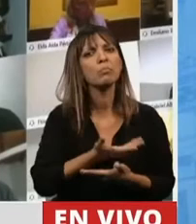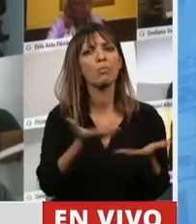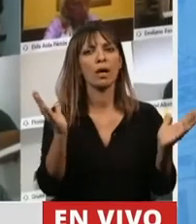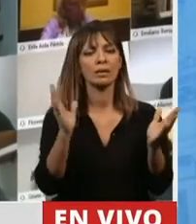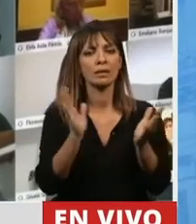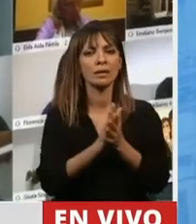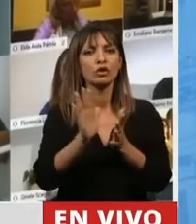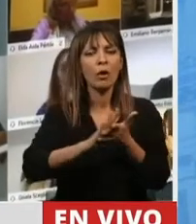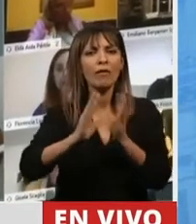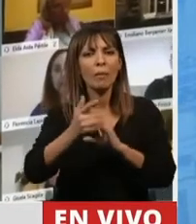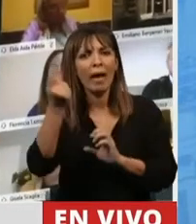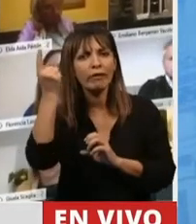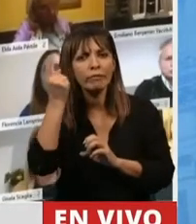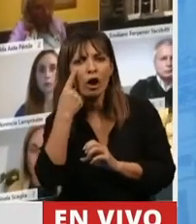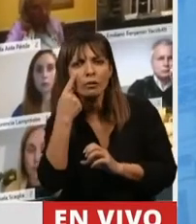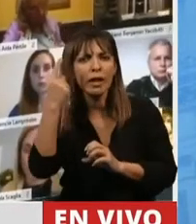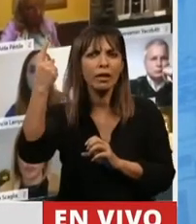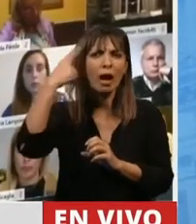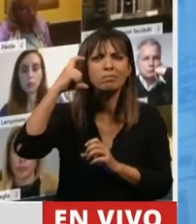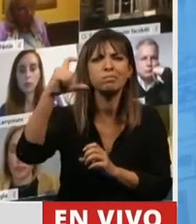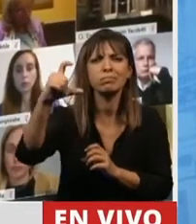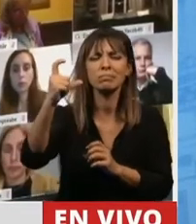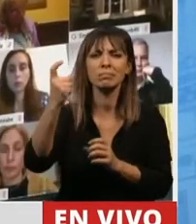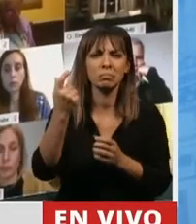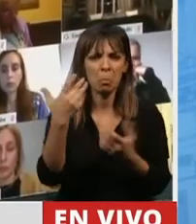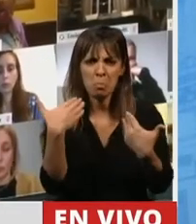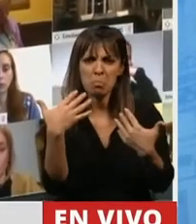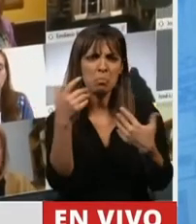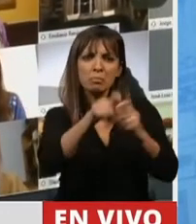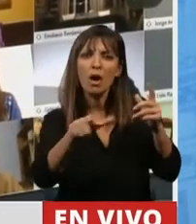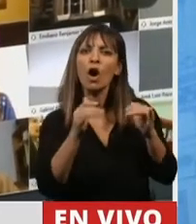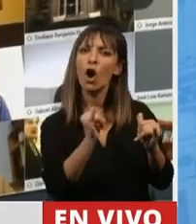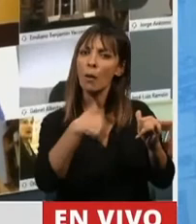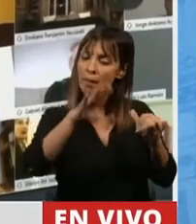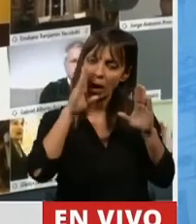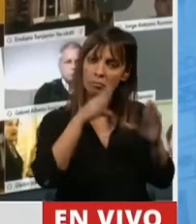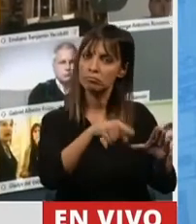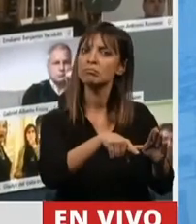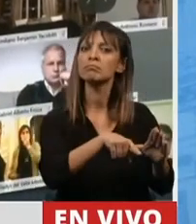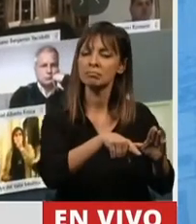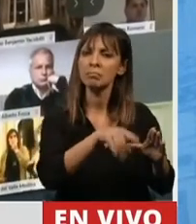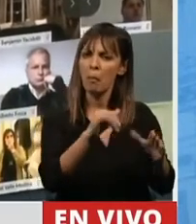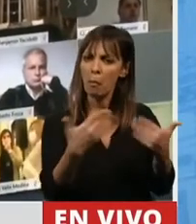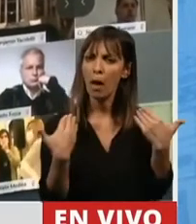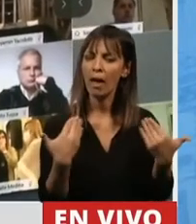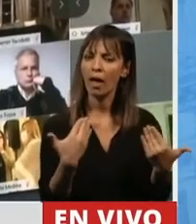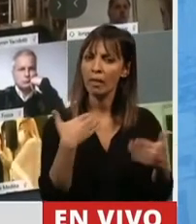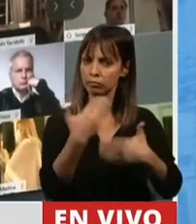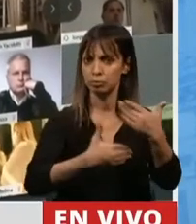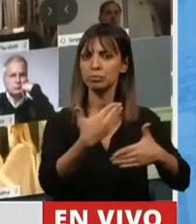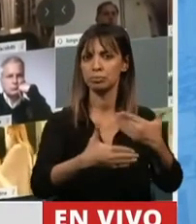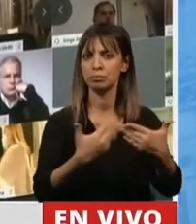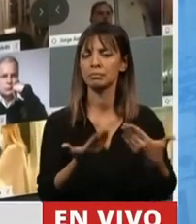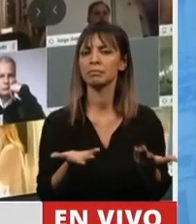en la materia gris argentina, la creatividad, la capacidad de nuestros jóvenes, sobre todo. Hemos demostrado hacer